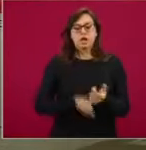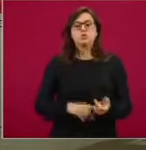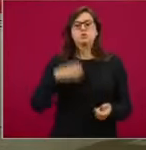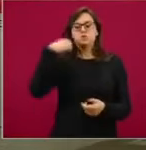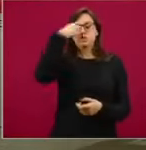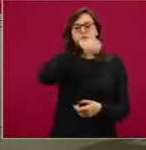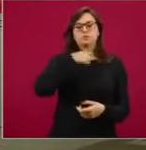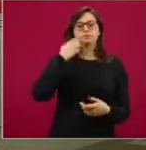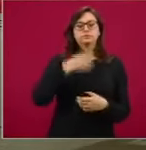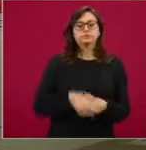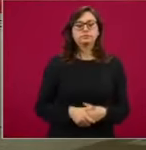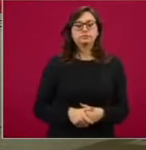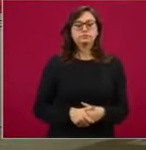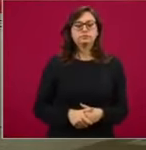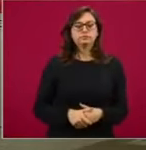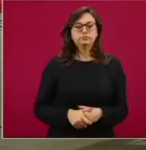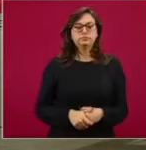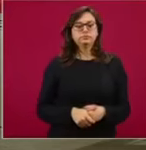por favor.